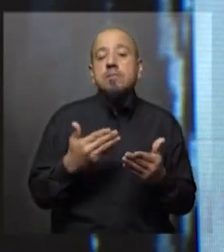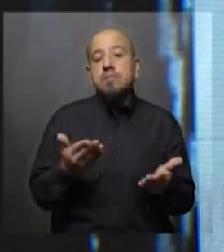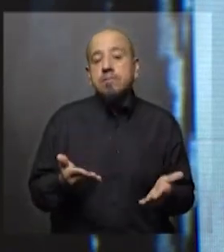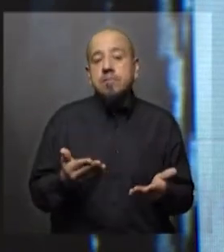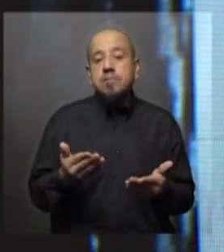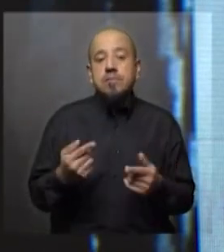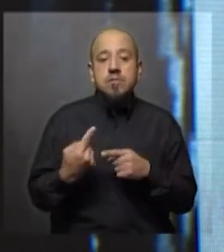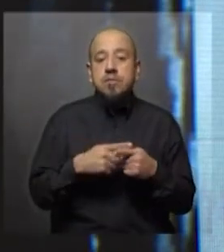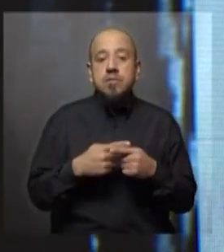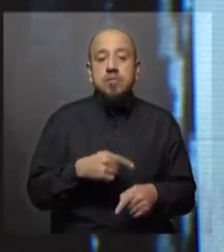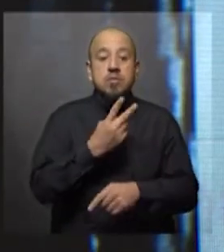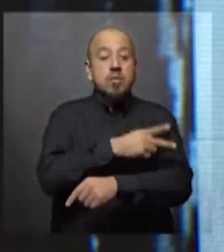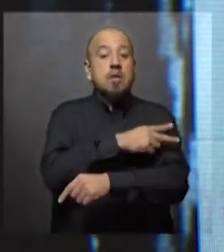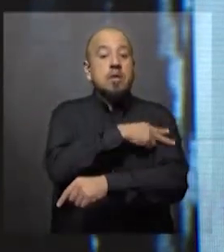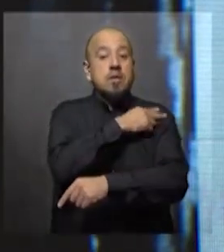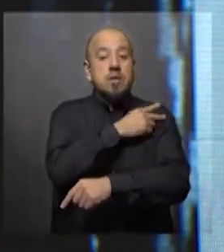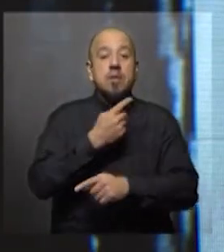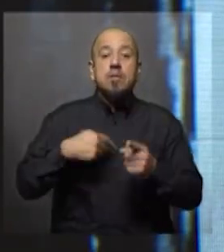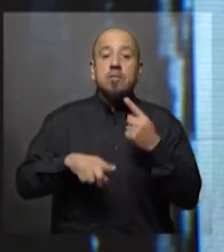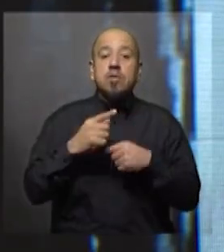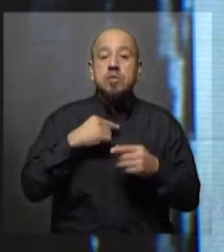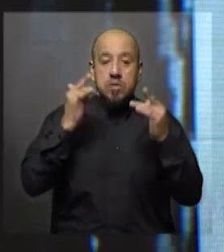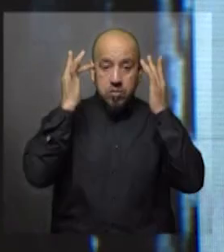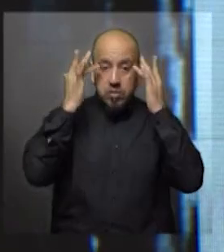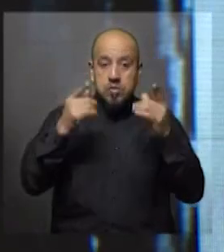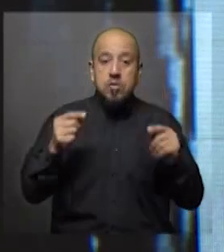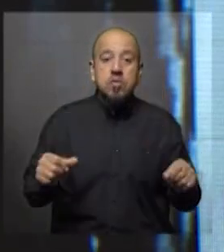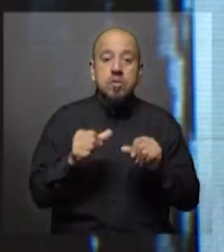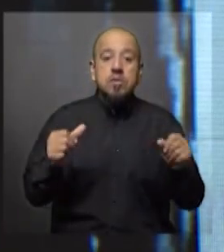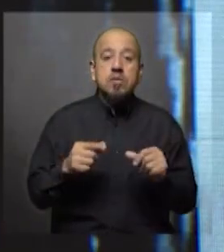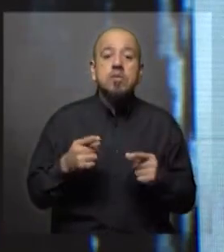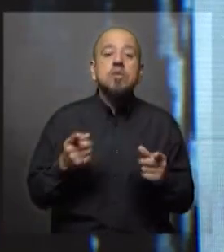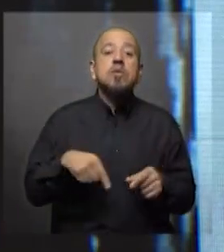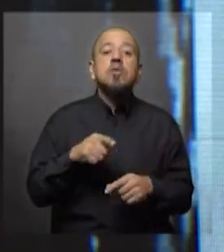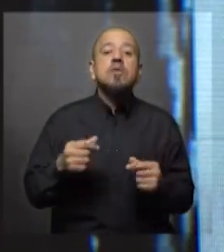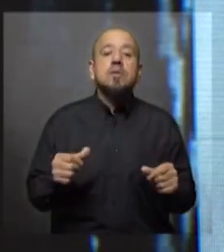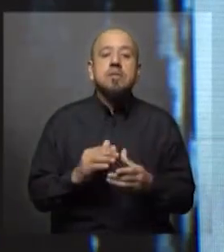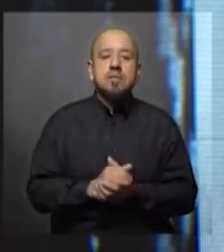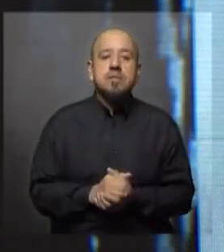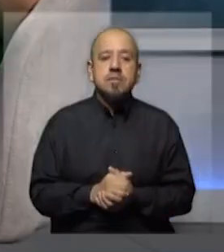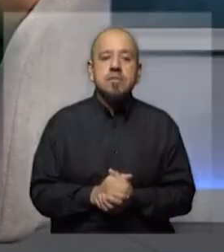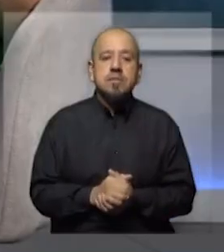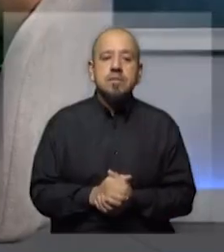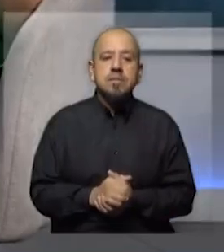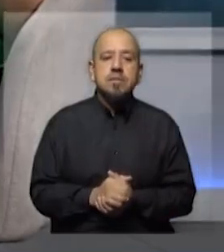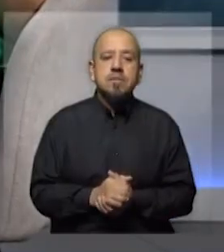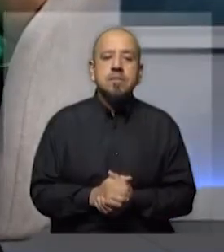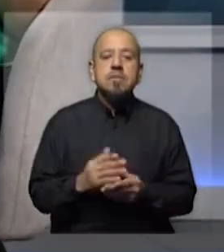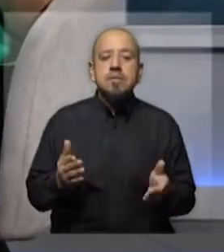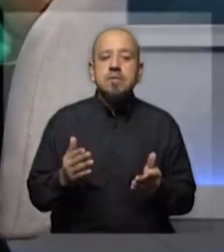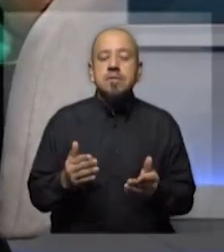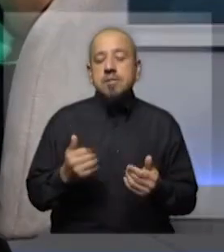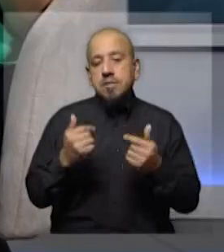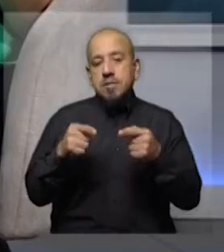órdenes sociales jerarquías Ahora sí la educación no hace eso Dónde hacemos eso Pablo Martínez por estas reflexiones